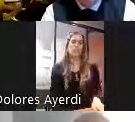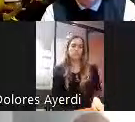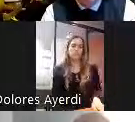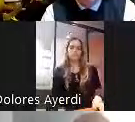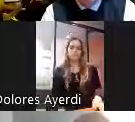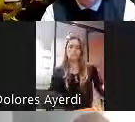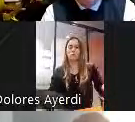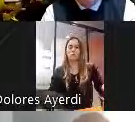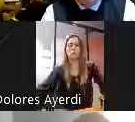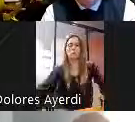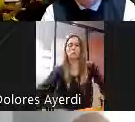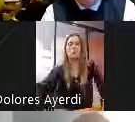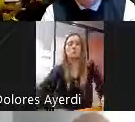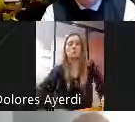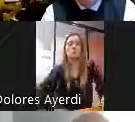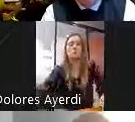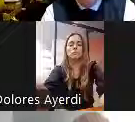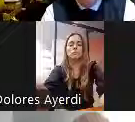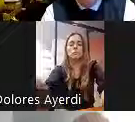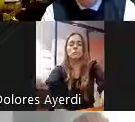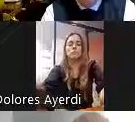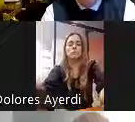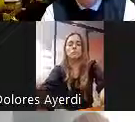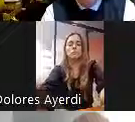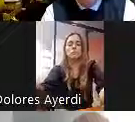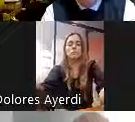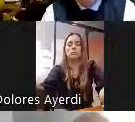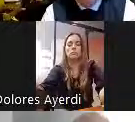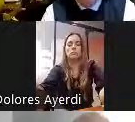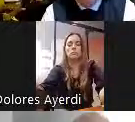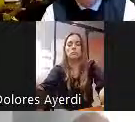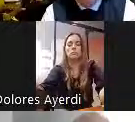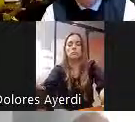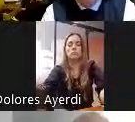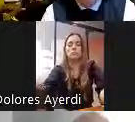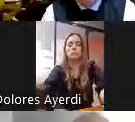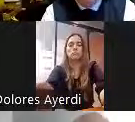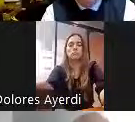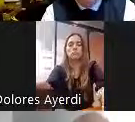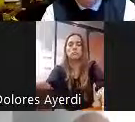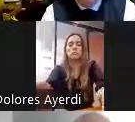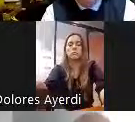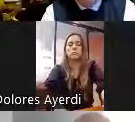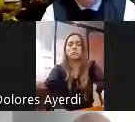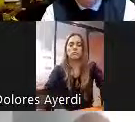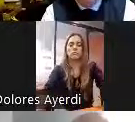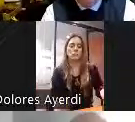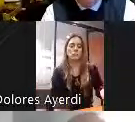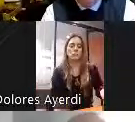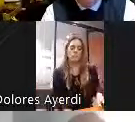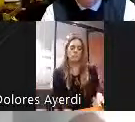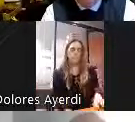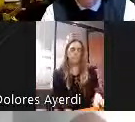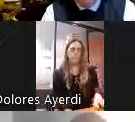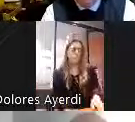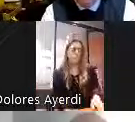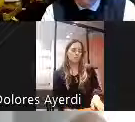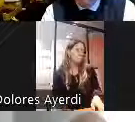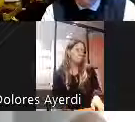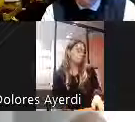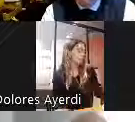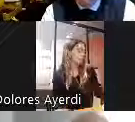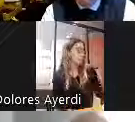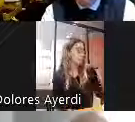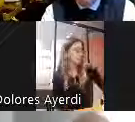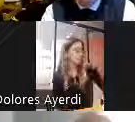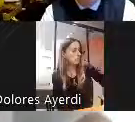Pero si uno tiene una institución proactiva, yo a eso le puse inmovilidad activa, o activa